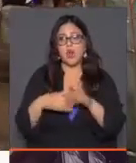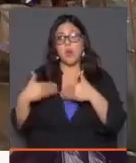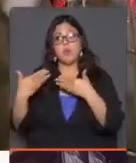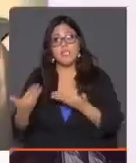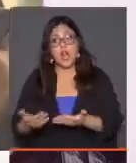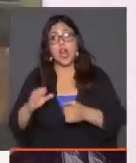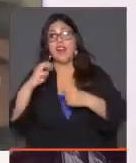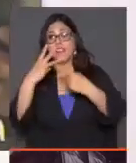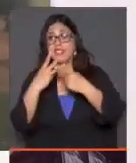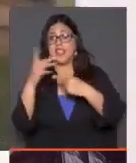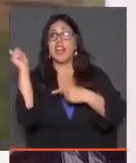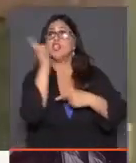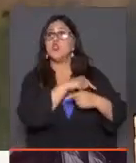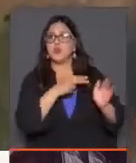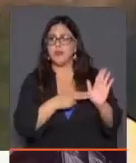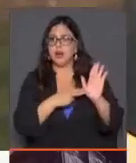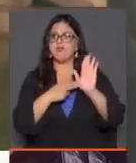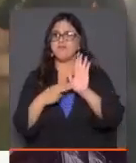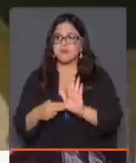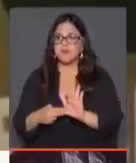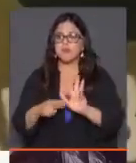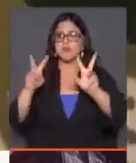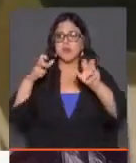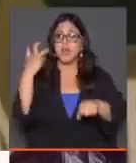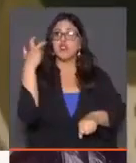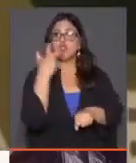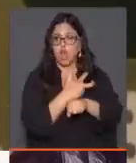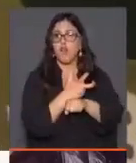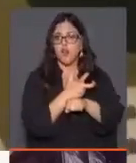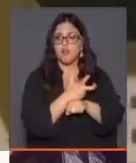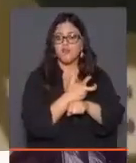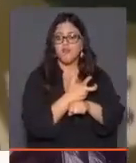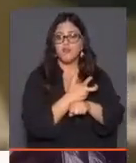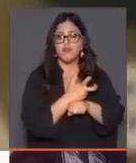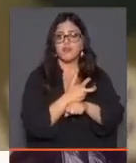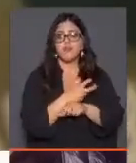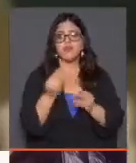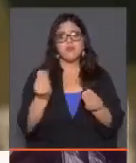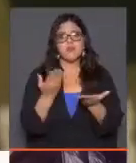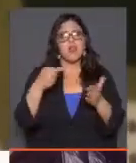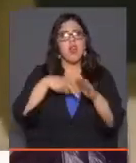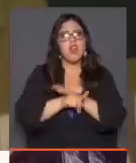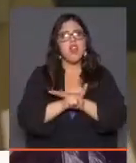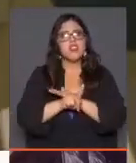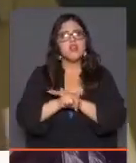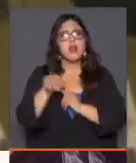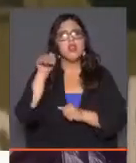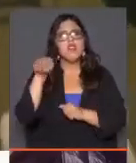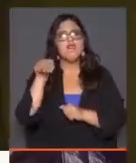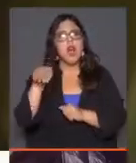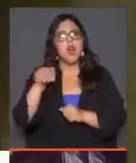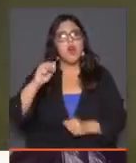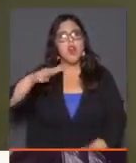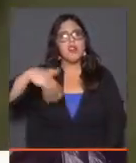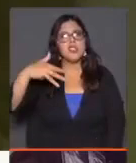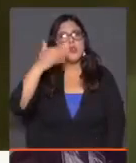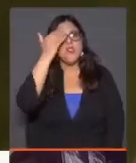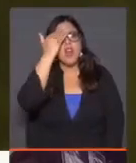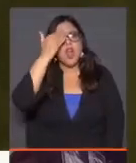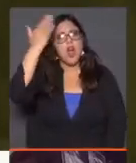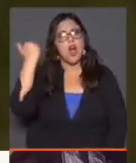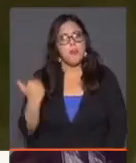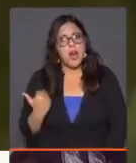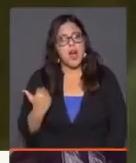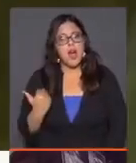y última revelación, el asalto propiamente tal, que fue lo que ocurrió al interior del banco ese 19 de agosto. Ahora es